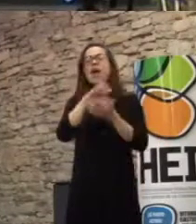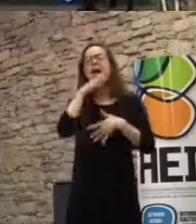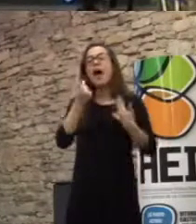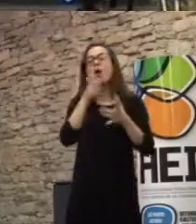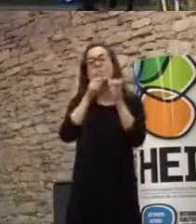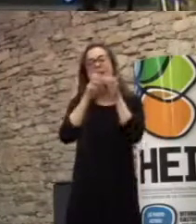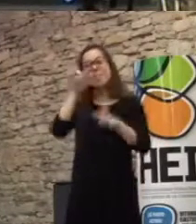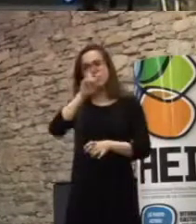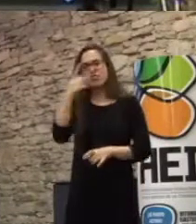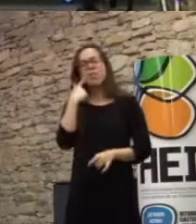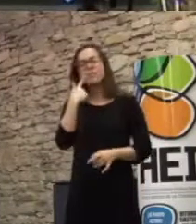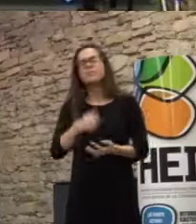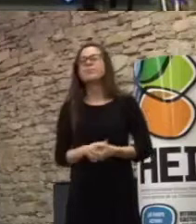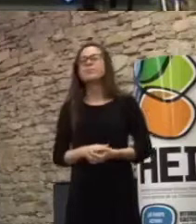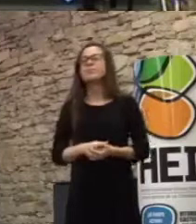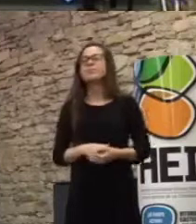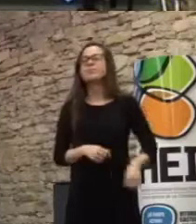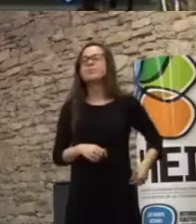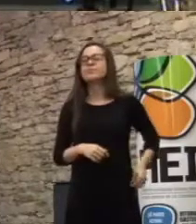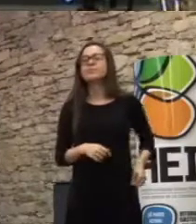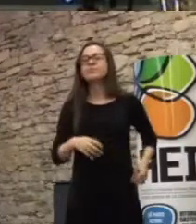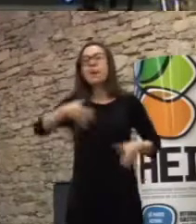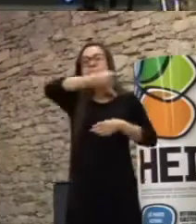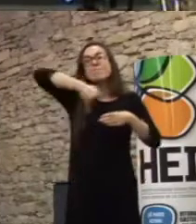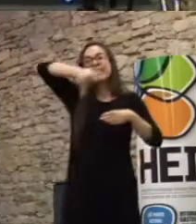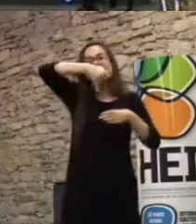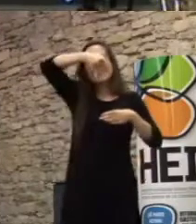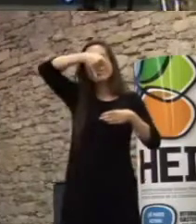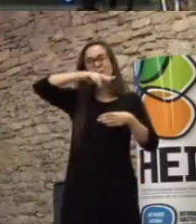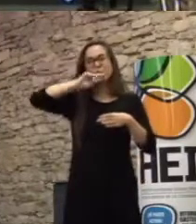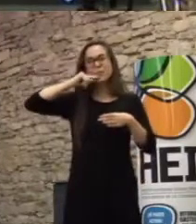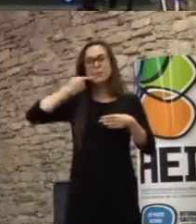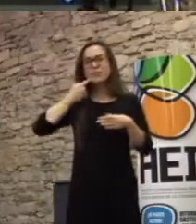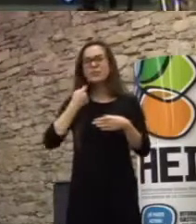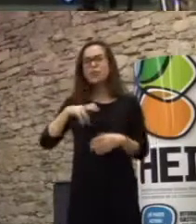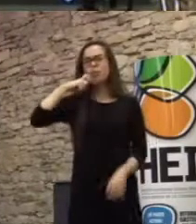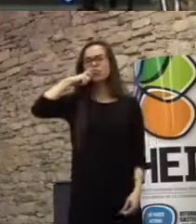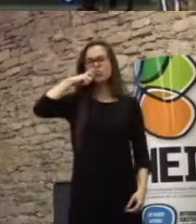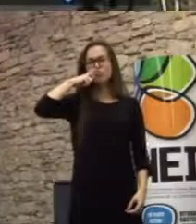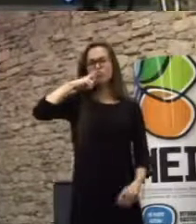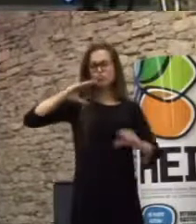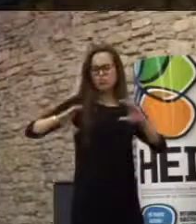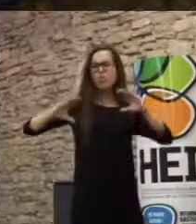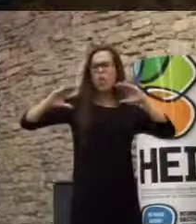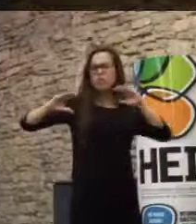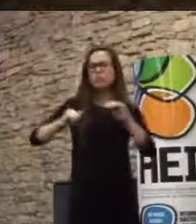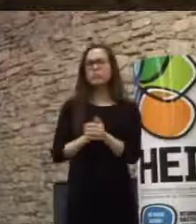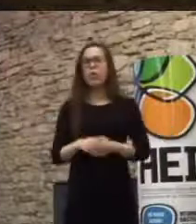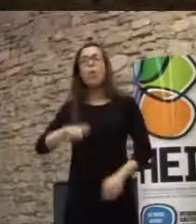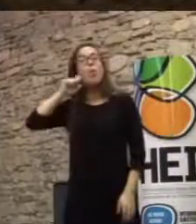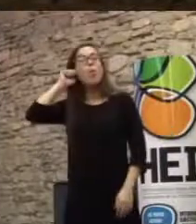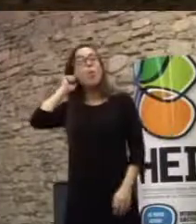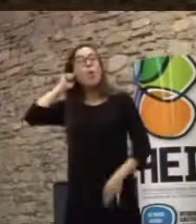tipo de palabras vamos a ver qué tal un pastel qué tal un chuletón qué tal un cumpleaños